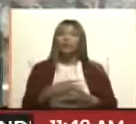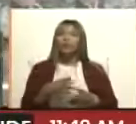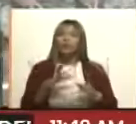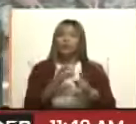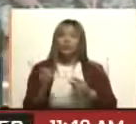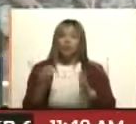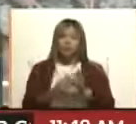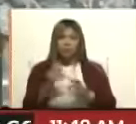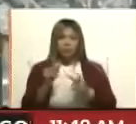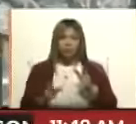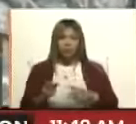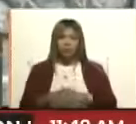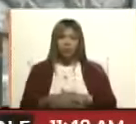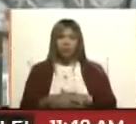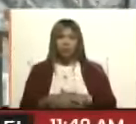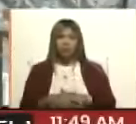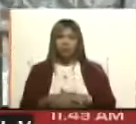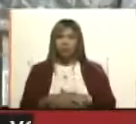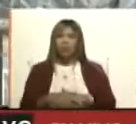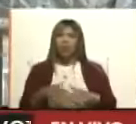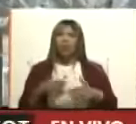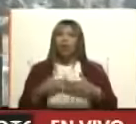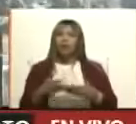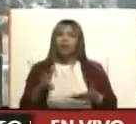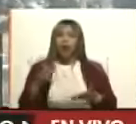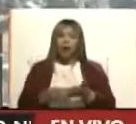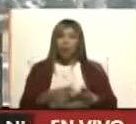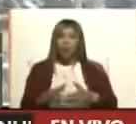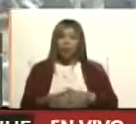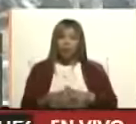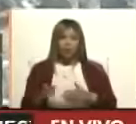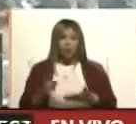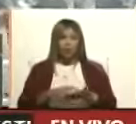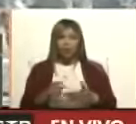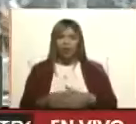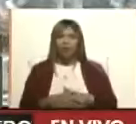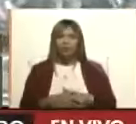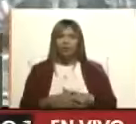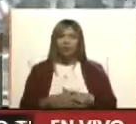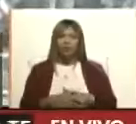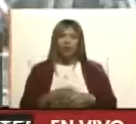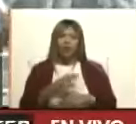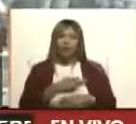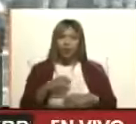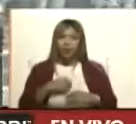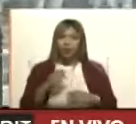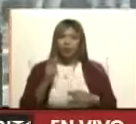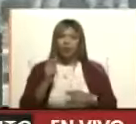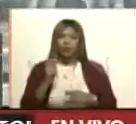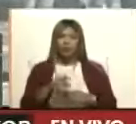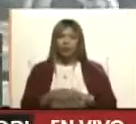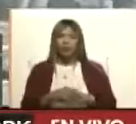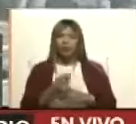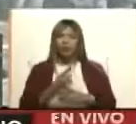4.600.000 personas dan la aprobación definitiva de nuestra Constitución de la República Bolivariana